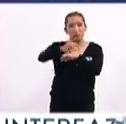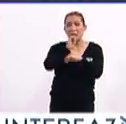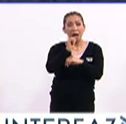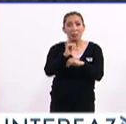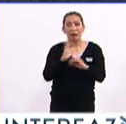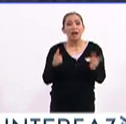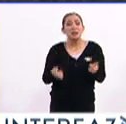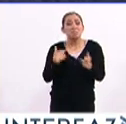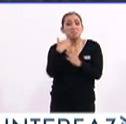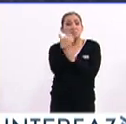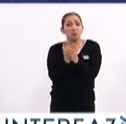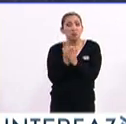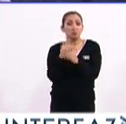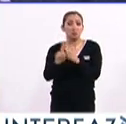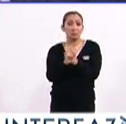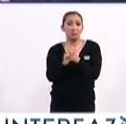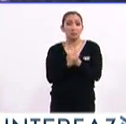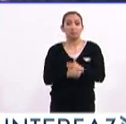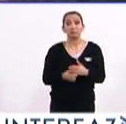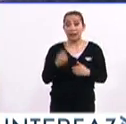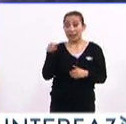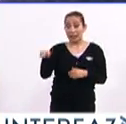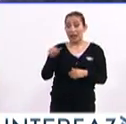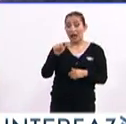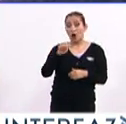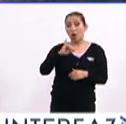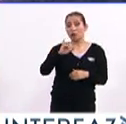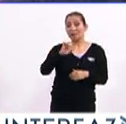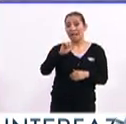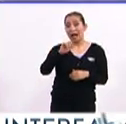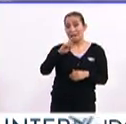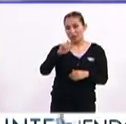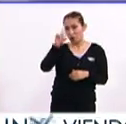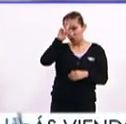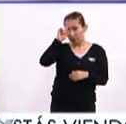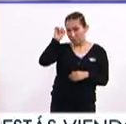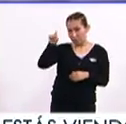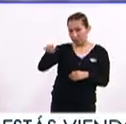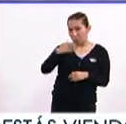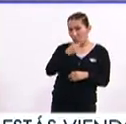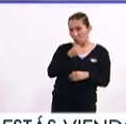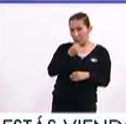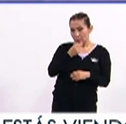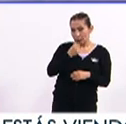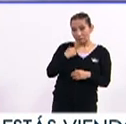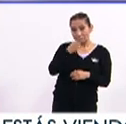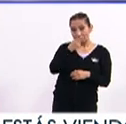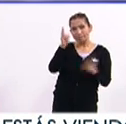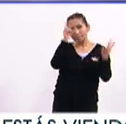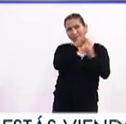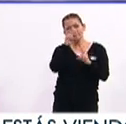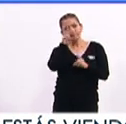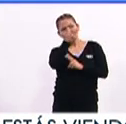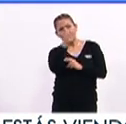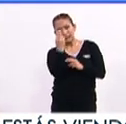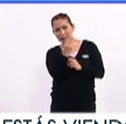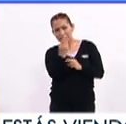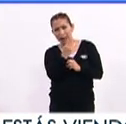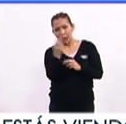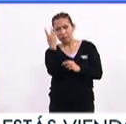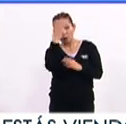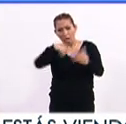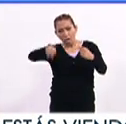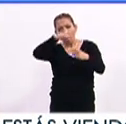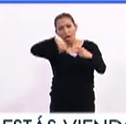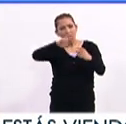impacto ambiental es mínimo. Por su parte, Juan Armando Pacheco Palma, asesor del joven desarrollador, sostuvo que el viento que requieren algunos